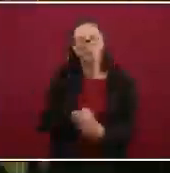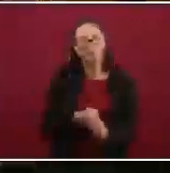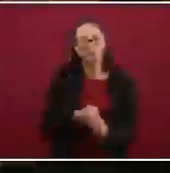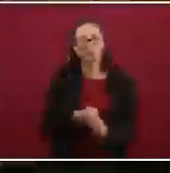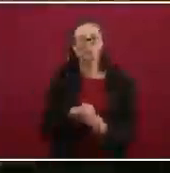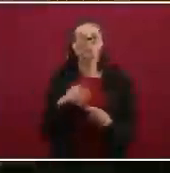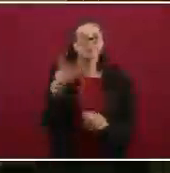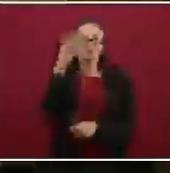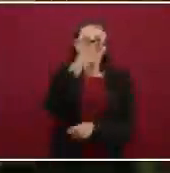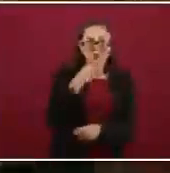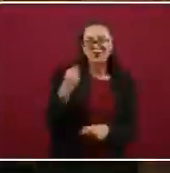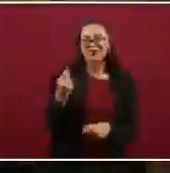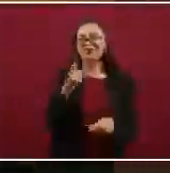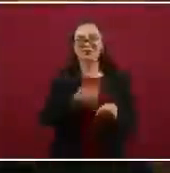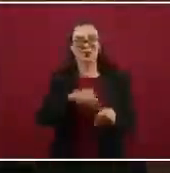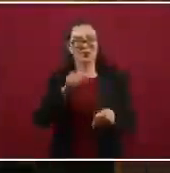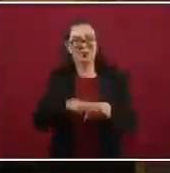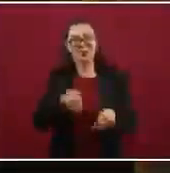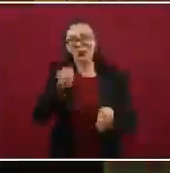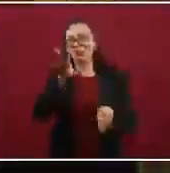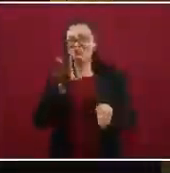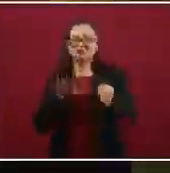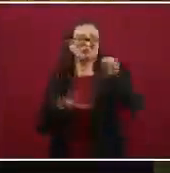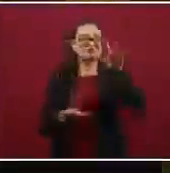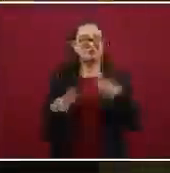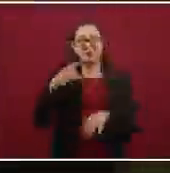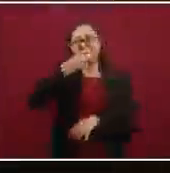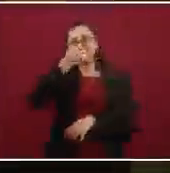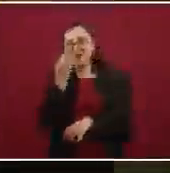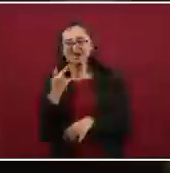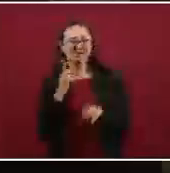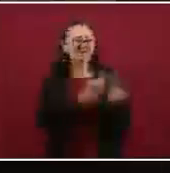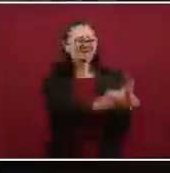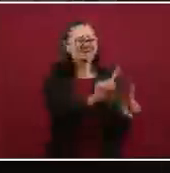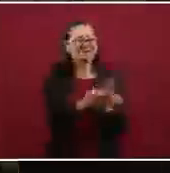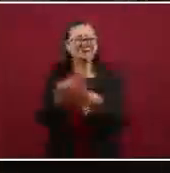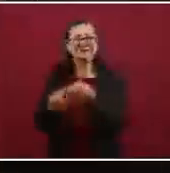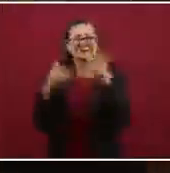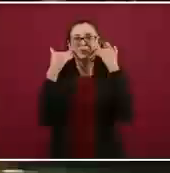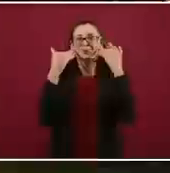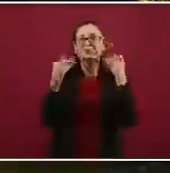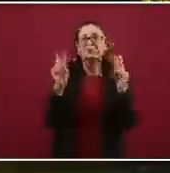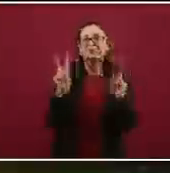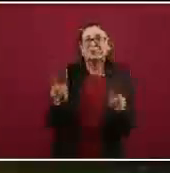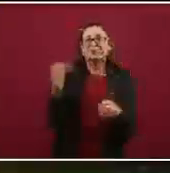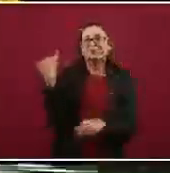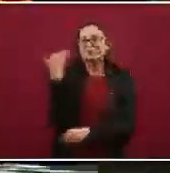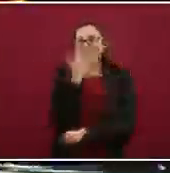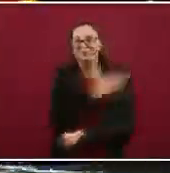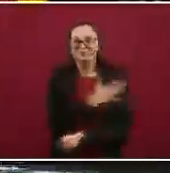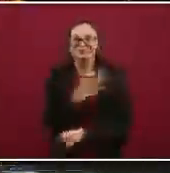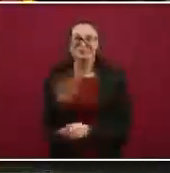es colorido, es bordado, es máscara, son muchas más cosas, pues se ven y se pueden disfrutar a través